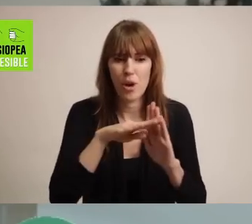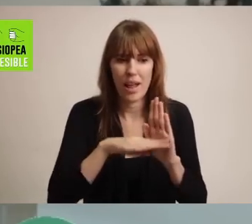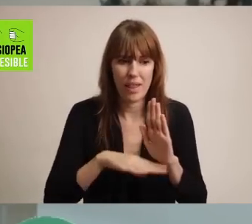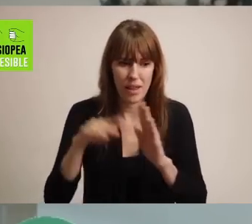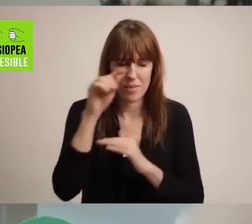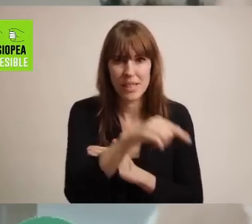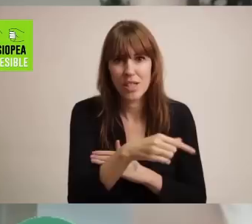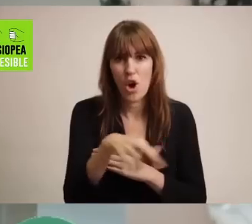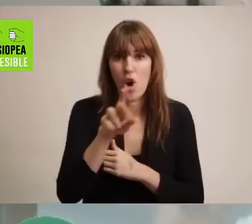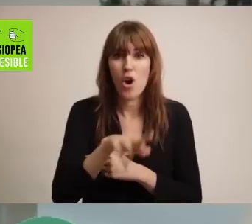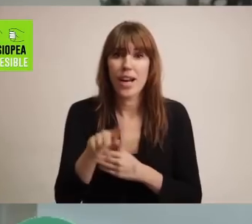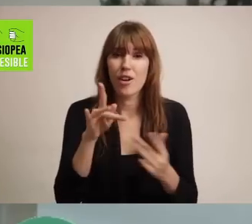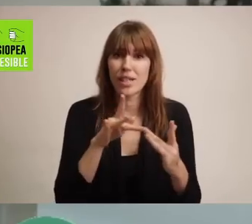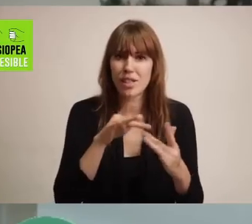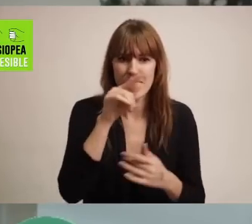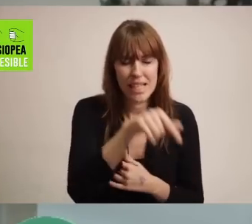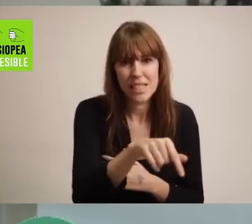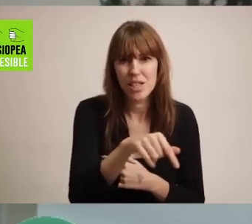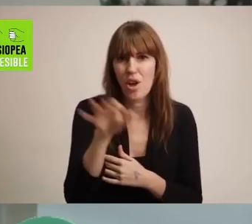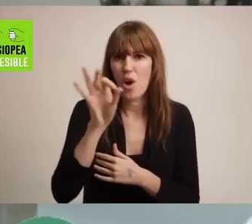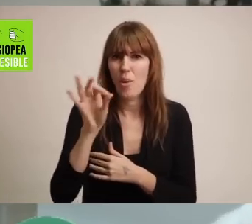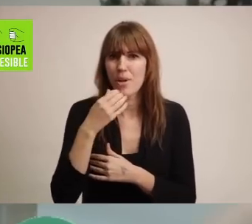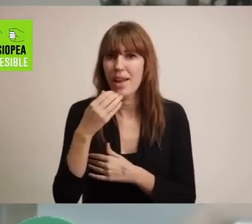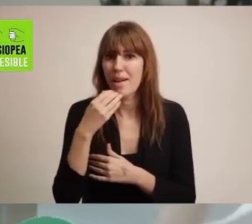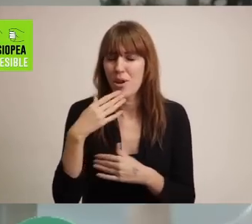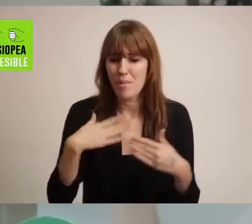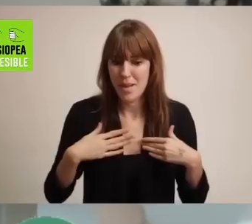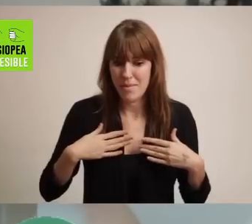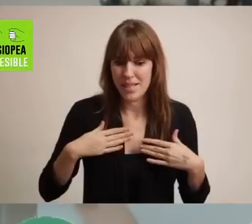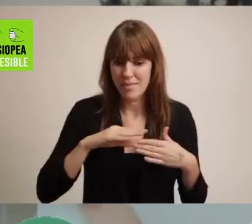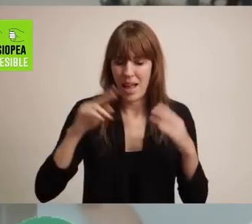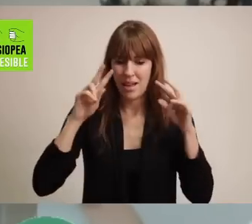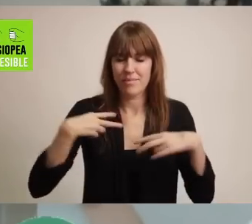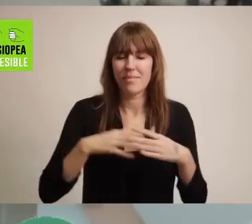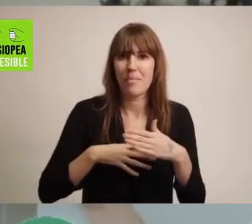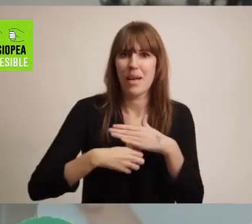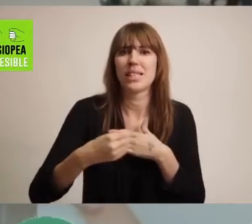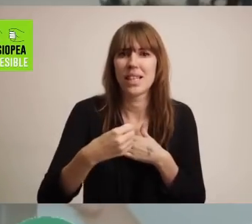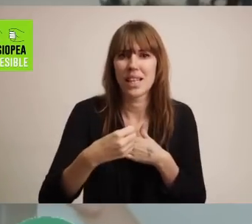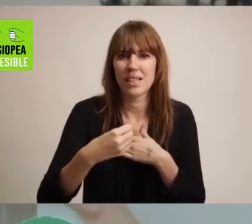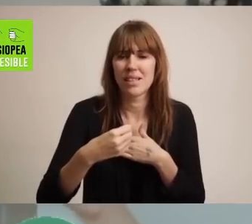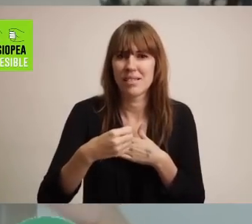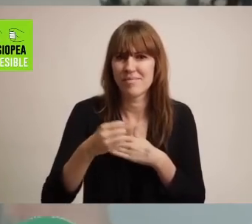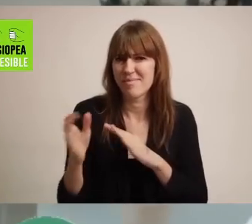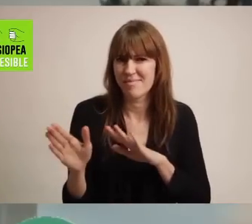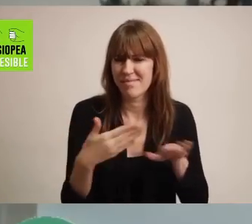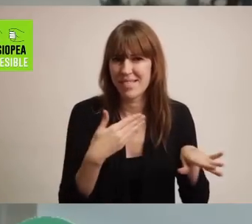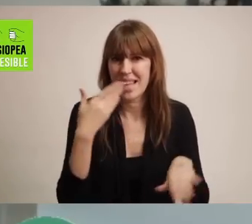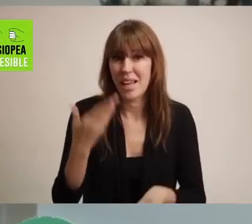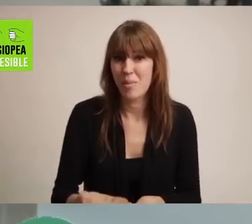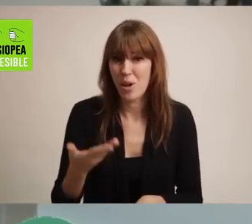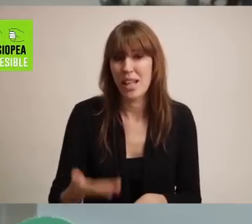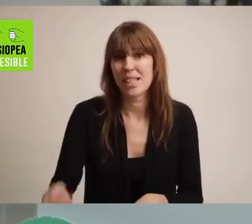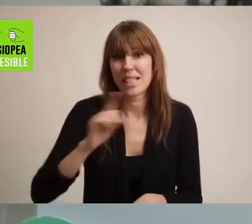a esto, el que me reconecten a aquello, el que, es decir, el que me saquen de mí. Y lo único importante es que estuviera